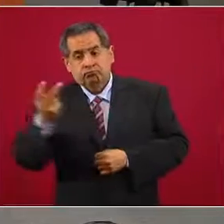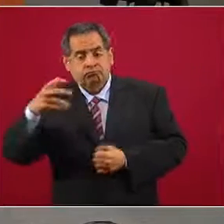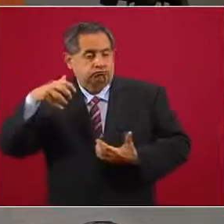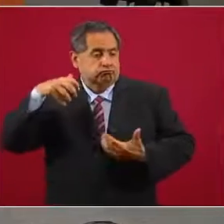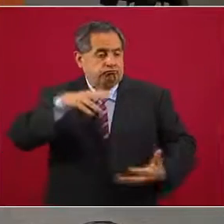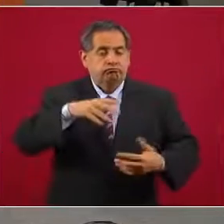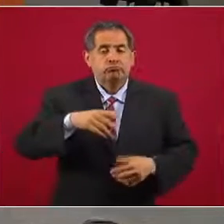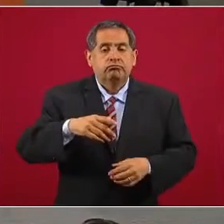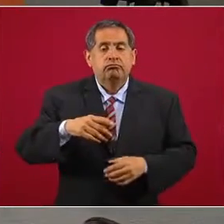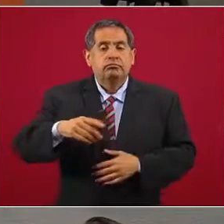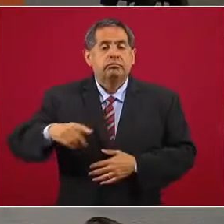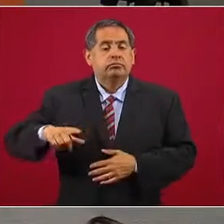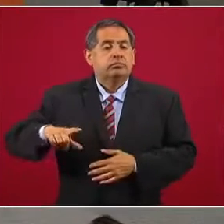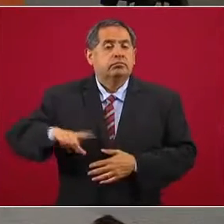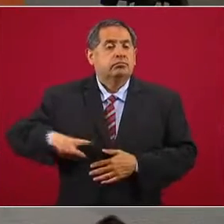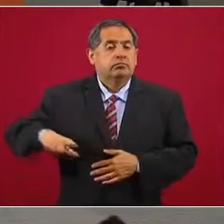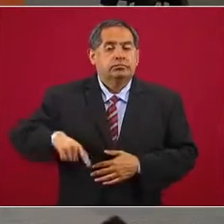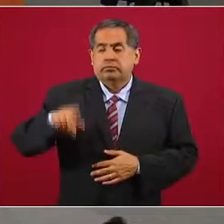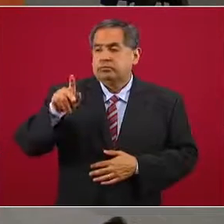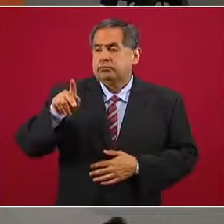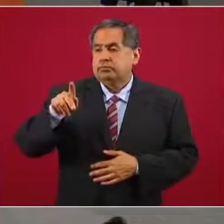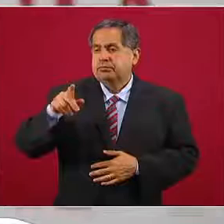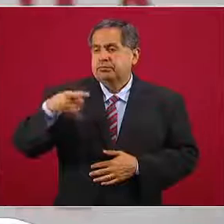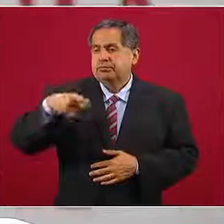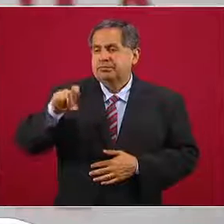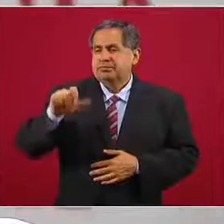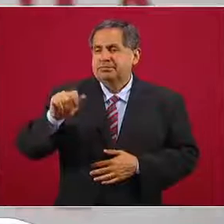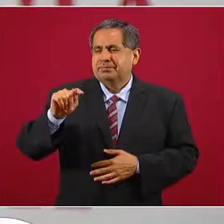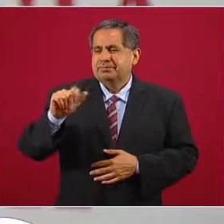del gobierno de Qatar, que ha sido muy solidario con México.